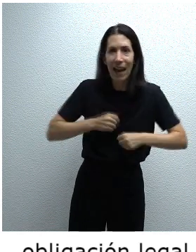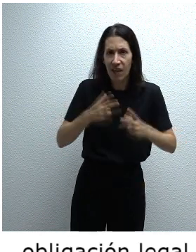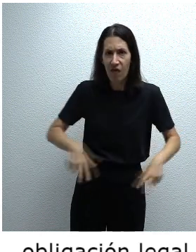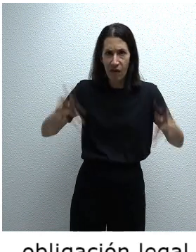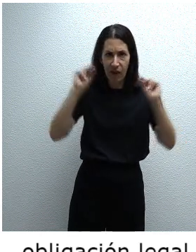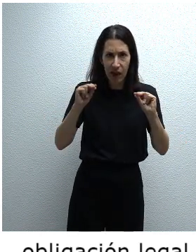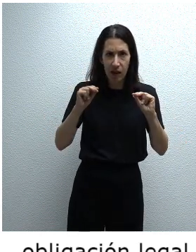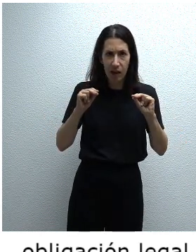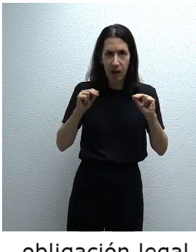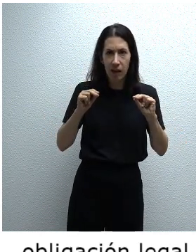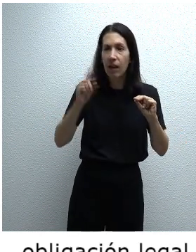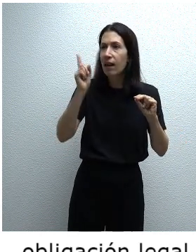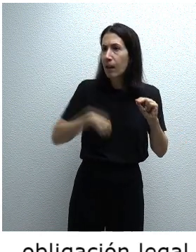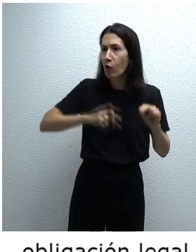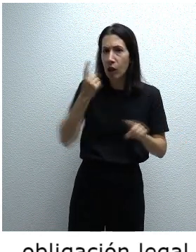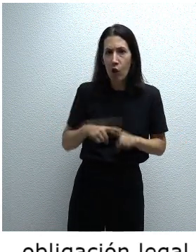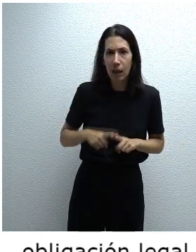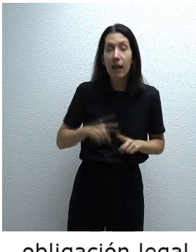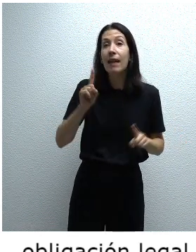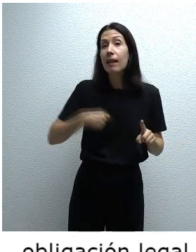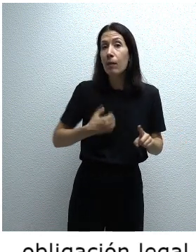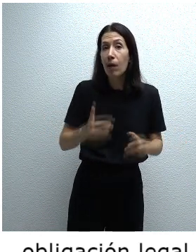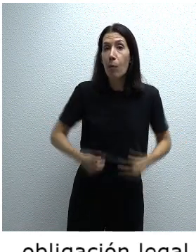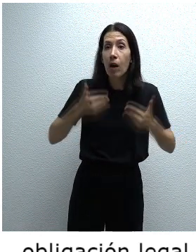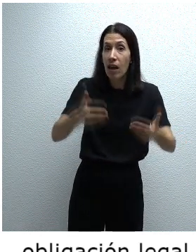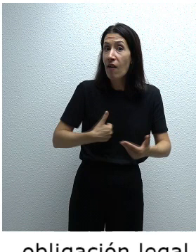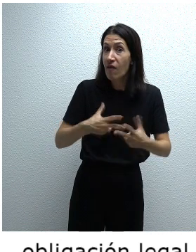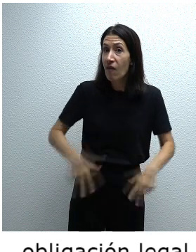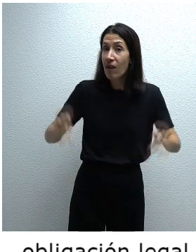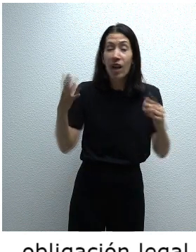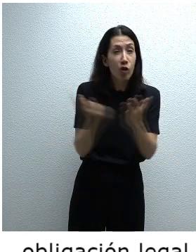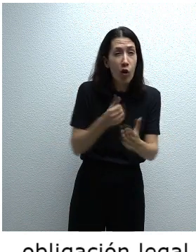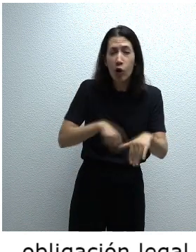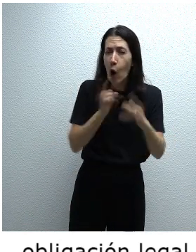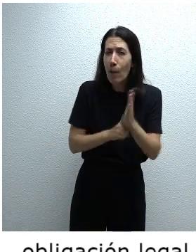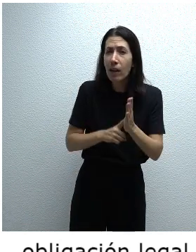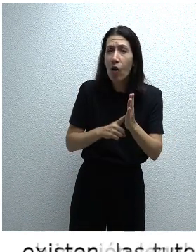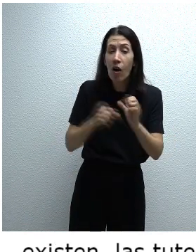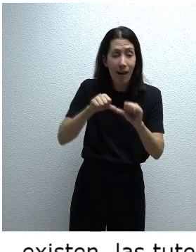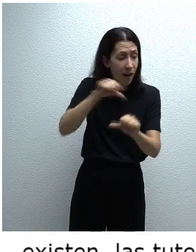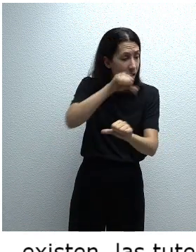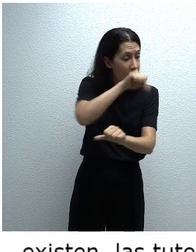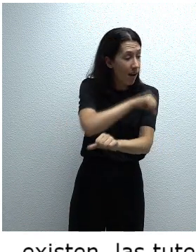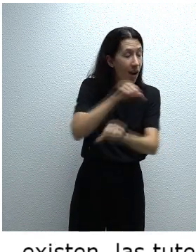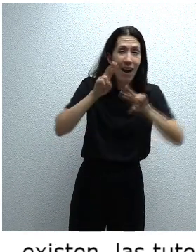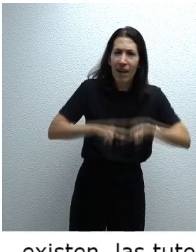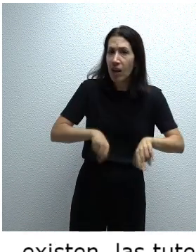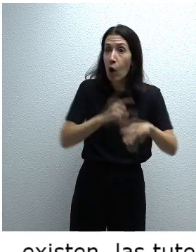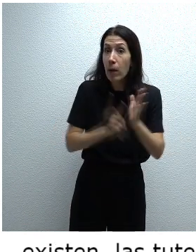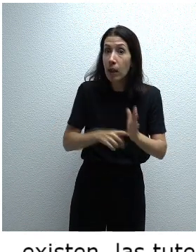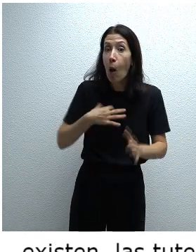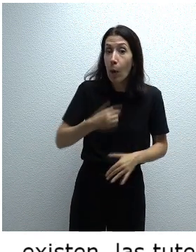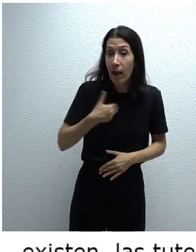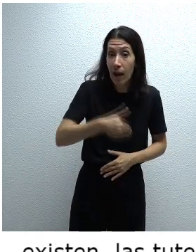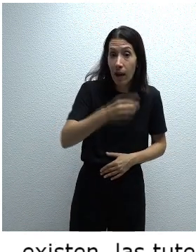existir, la prodigalidad ha dejado de existir, la patria potestad prorrogada ha dejado de existir. Todos y cada uno de los asuntos se van a revisar. ¿Que lo logramos en